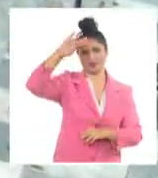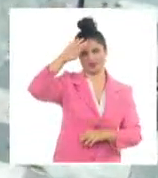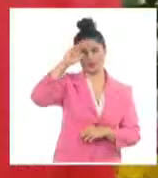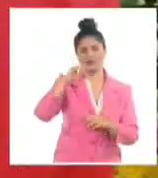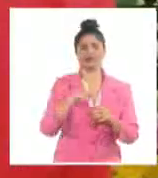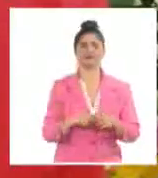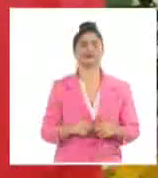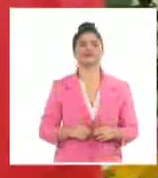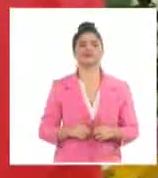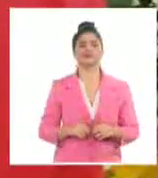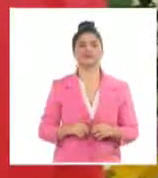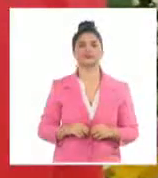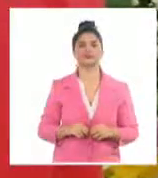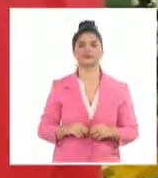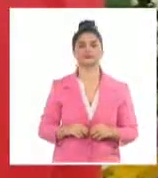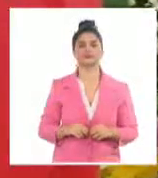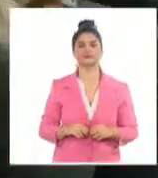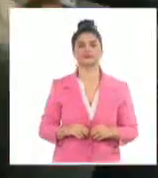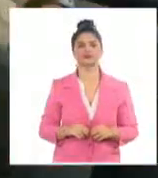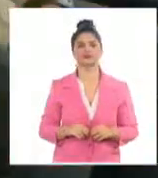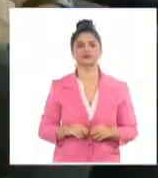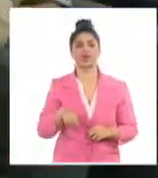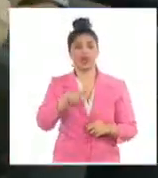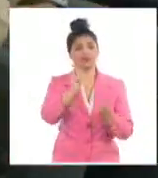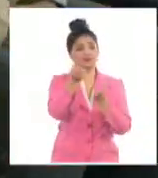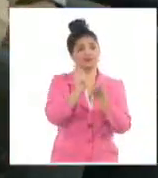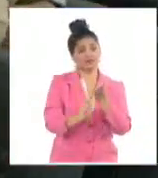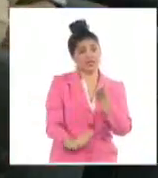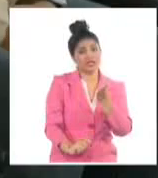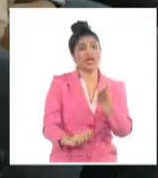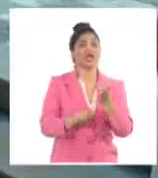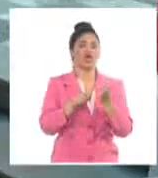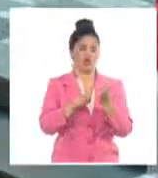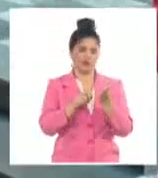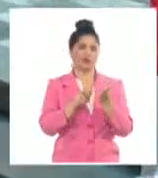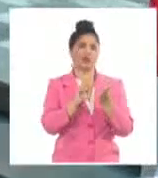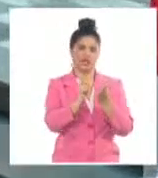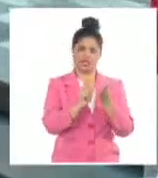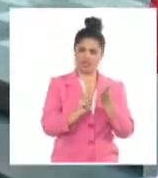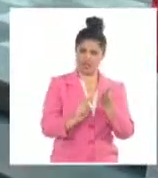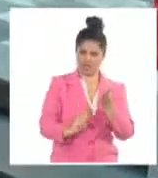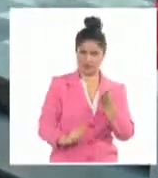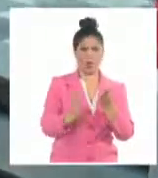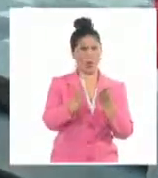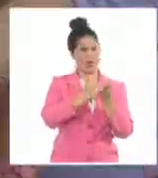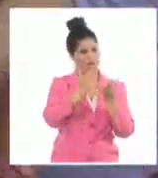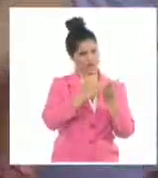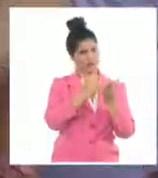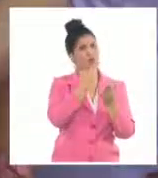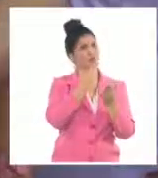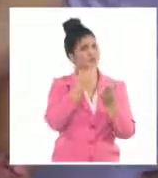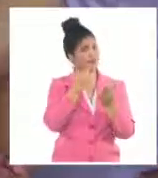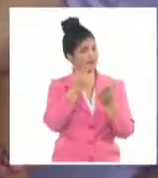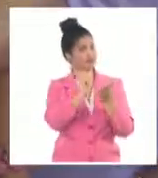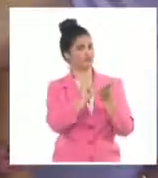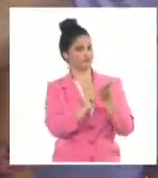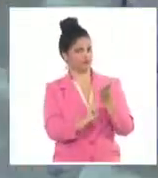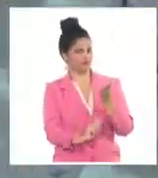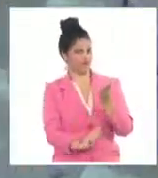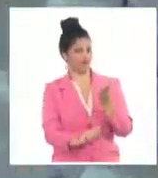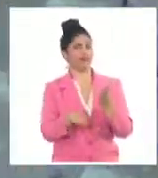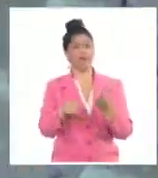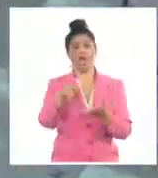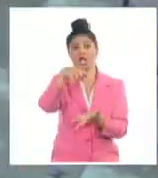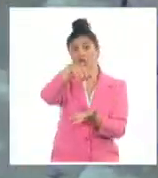1953. En la tierra donde se escribió el Ismalillo, tuvo lugar el homenaje al apóstol este 28 de enero en la plaza que lleva su nombre en la capital